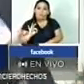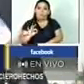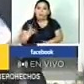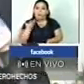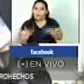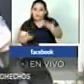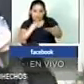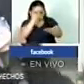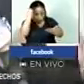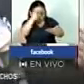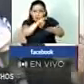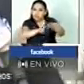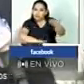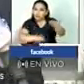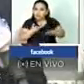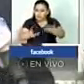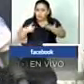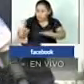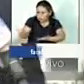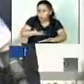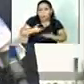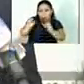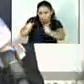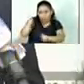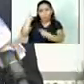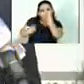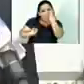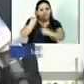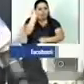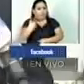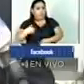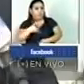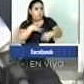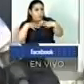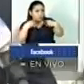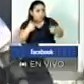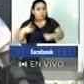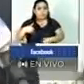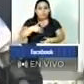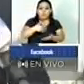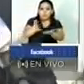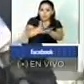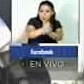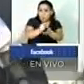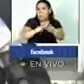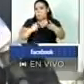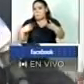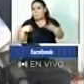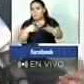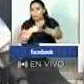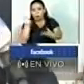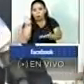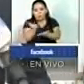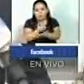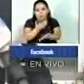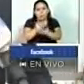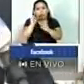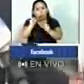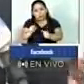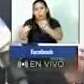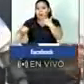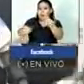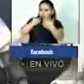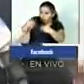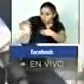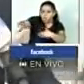algún señalamiento respecto a las medidas, pues estamos abiertos, tanto el ministro de Salud, el ministro de Hacienda, el ministro de Economía, para poder ir a tocar estos temas